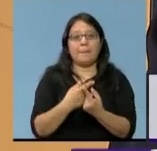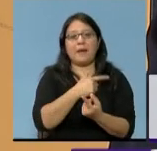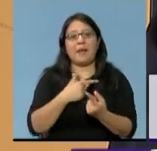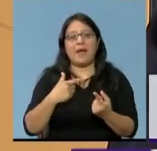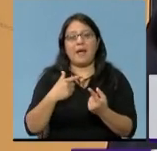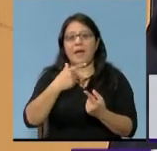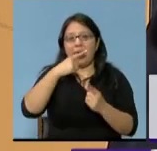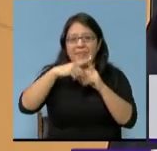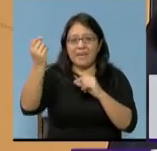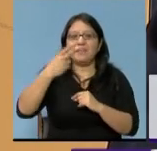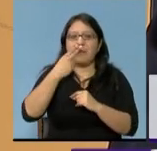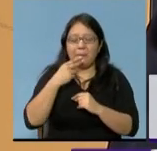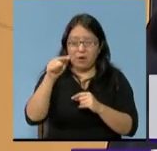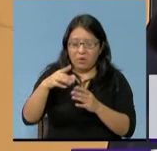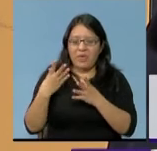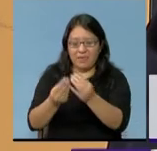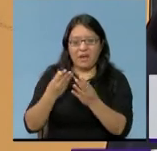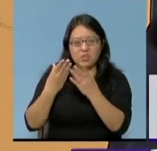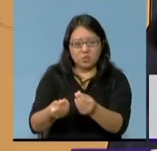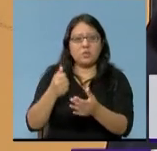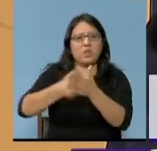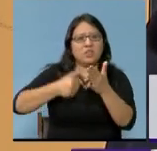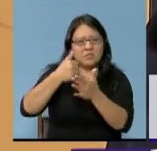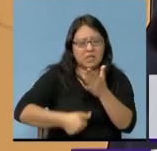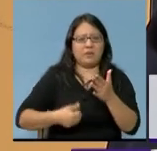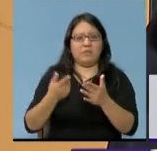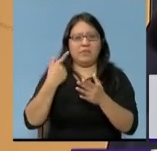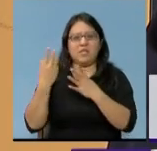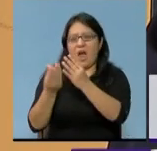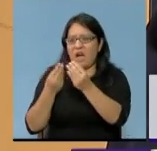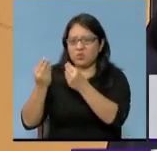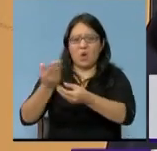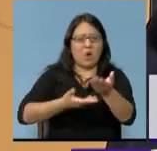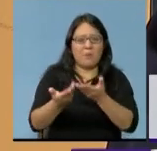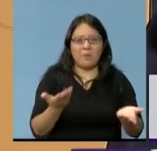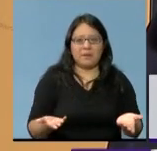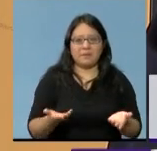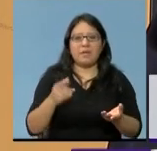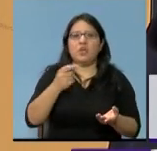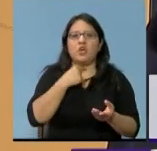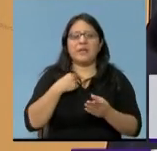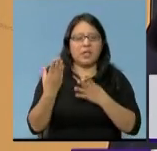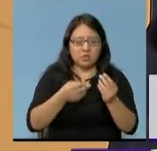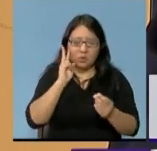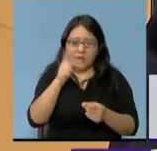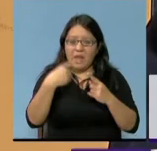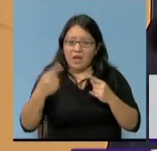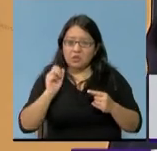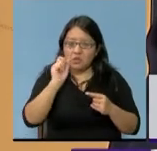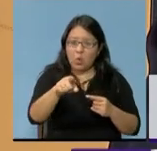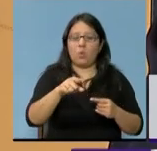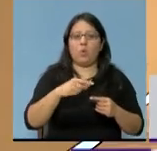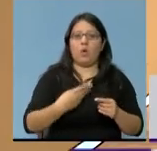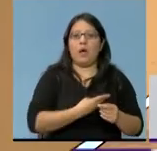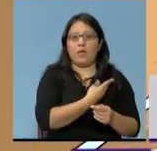producción que no es otro que el esfuerzo el sacrificio la austeridad y también de tratar de evolucionar en todo lo que hace al producto en todo lo que hace a la calidad